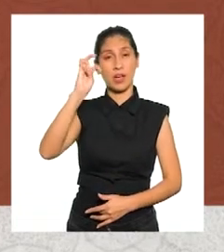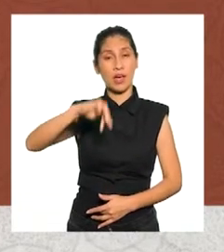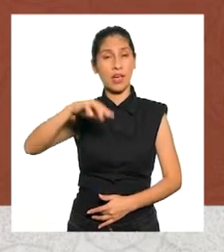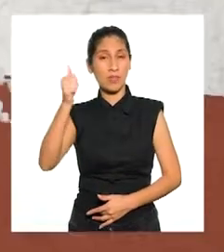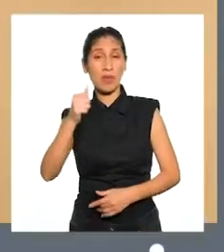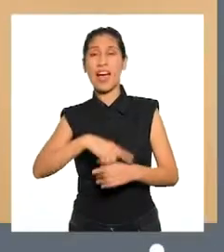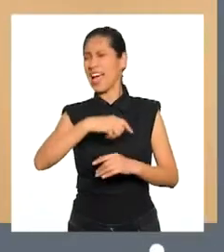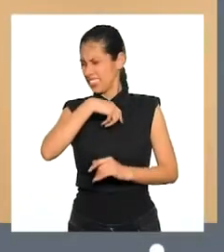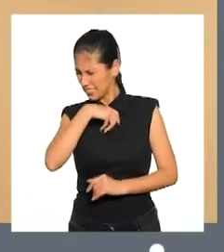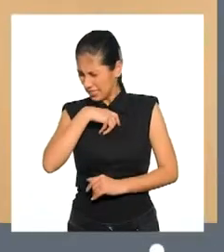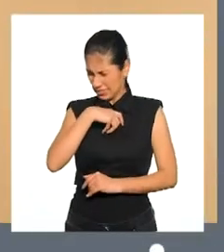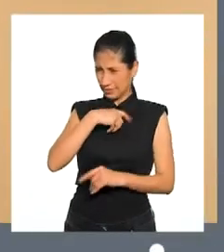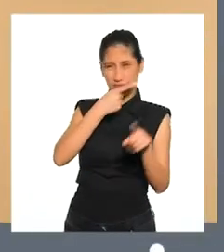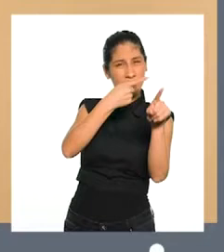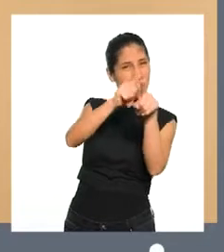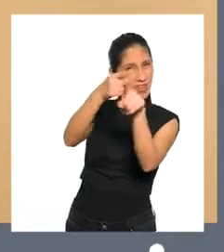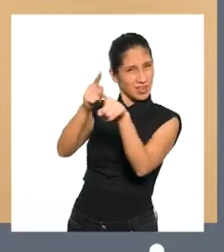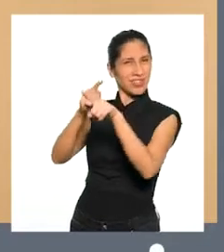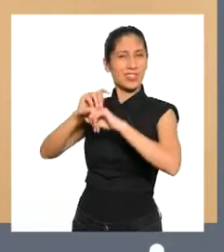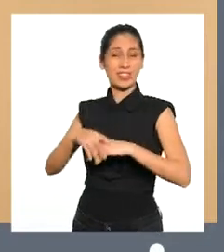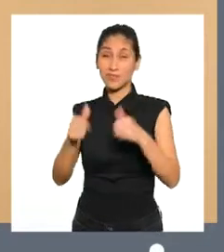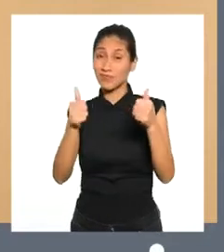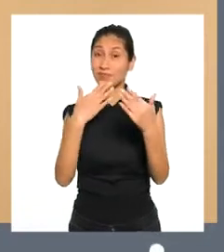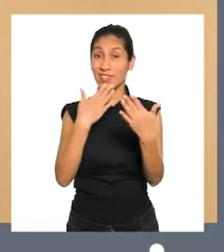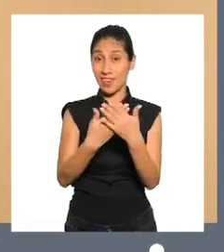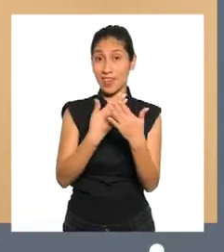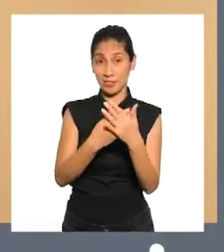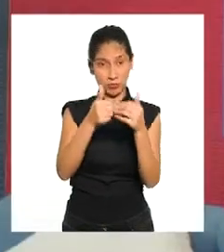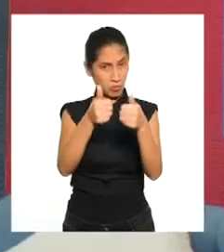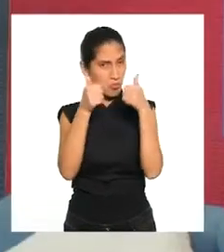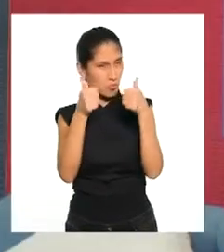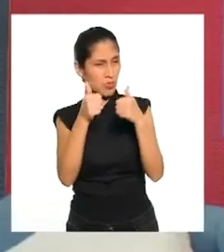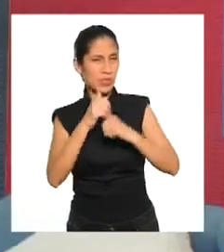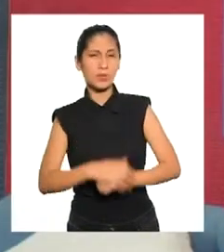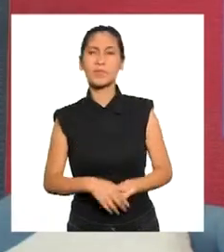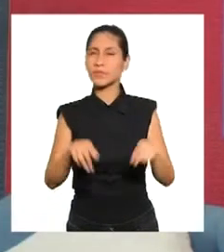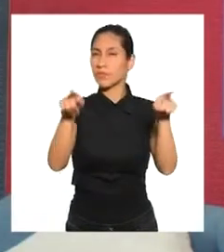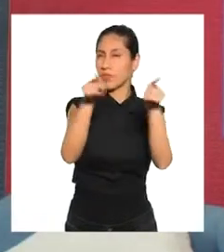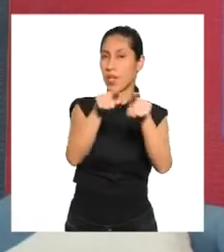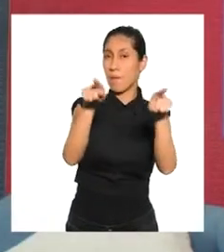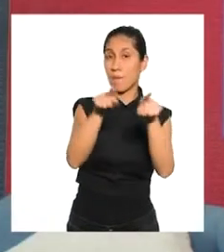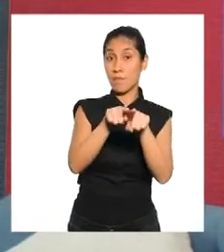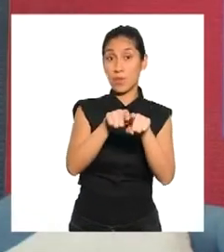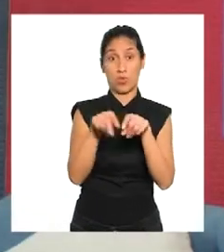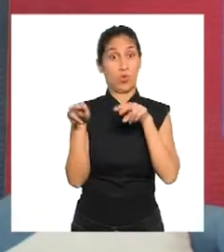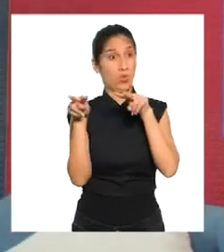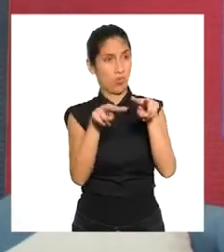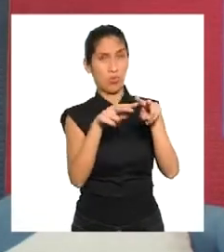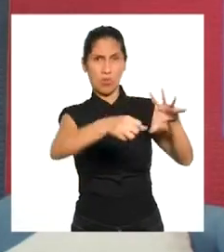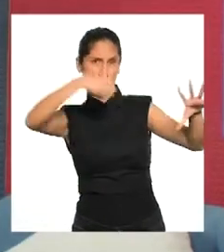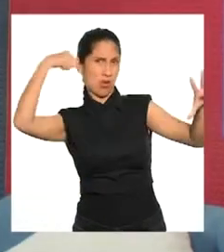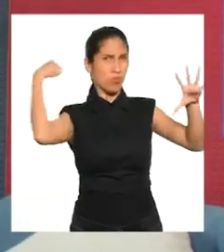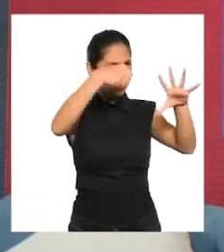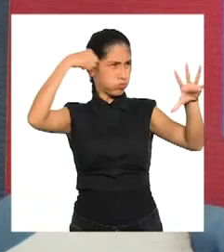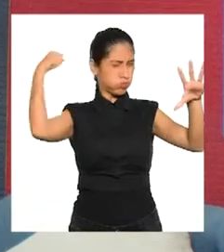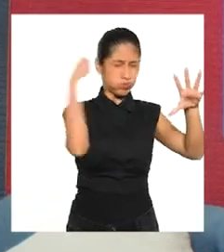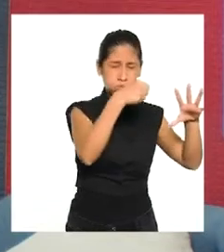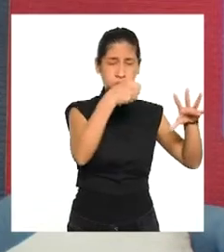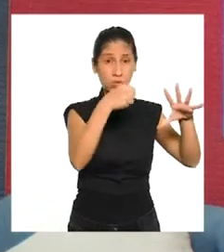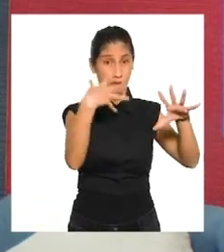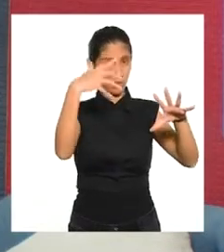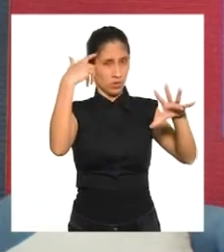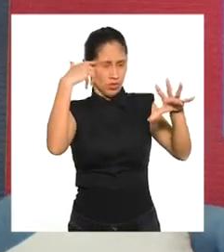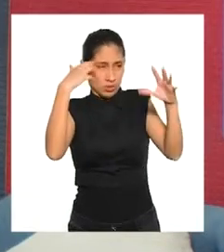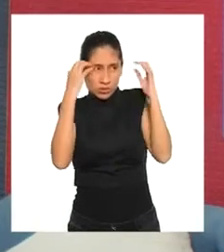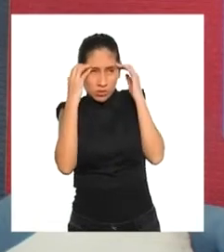enfermedades. Muchas gracias. Hiciste un gran trabajo. También la violencia física y psicológica puede afectar nuestra salud